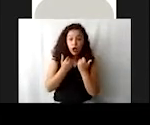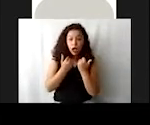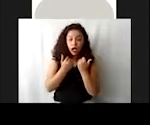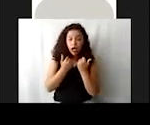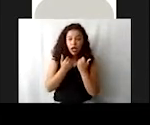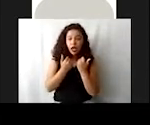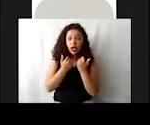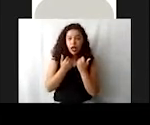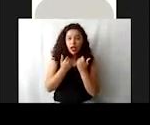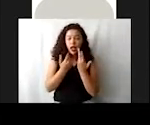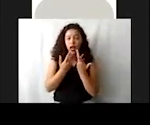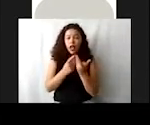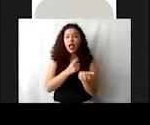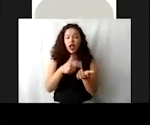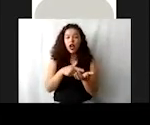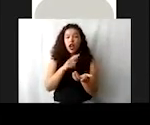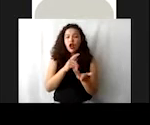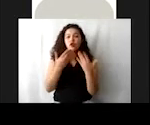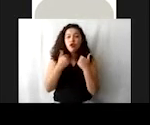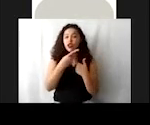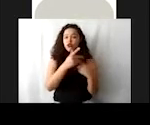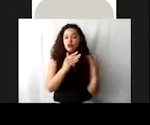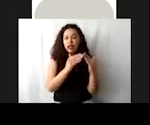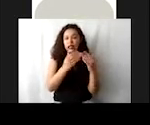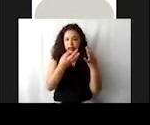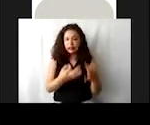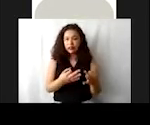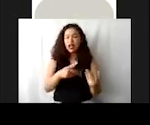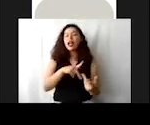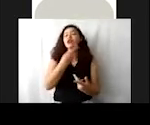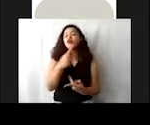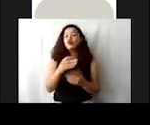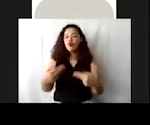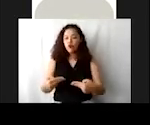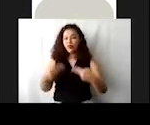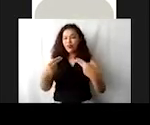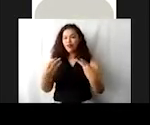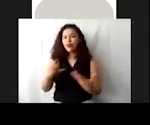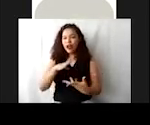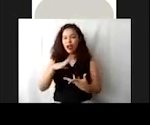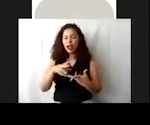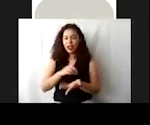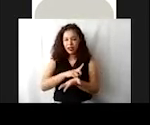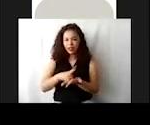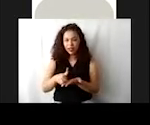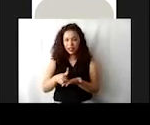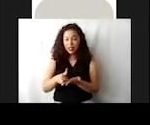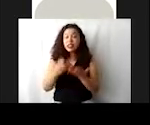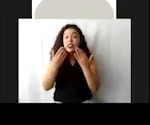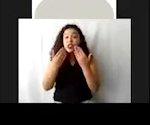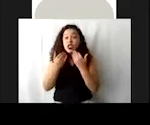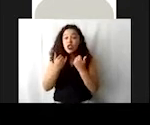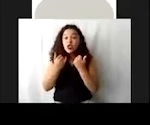principal donde desarrollan sus negocios, y si no se encuentra, el lugar donde